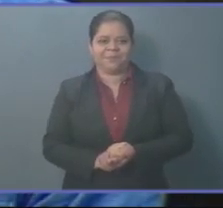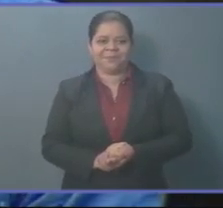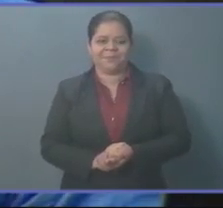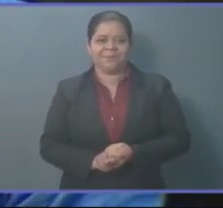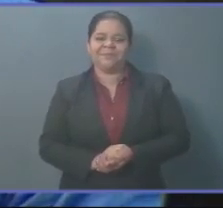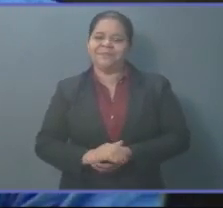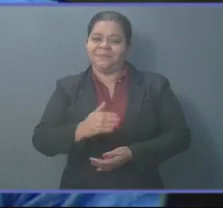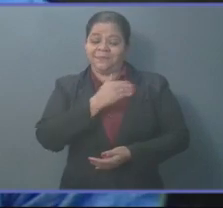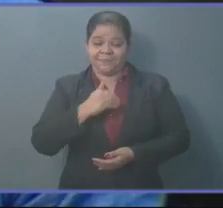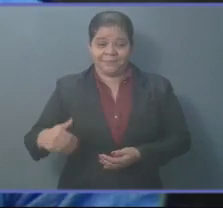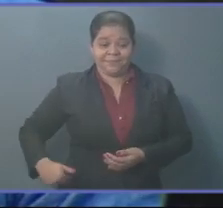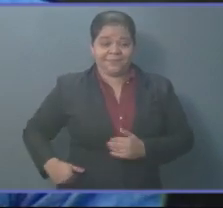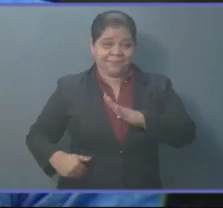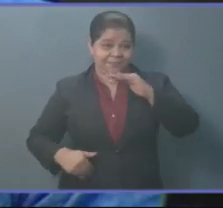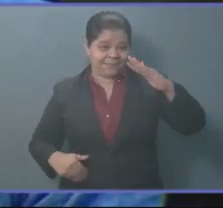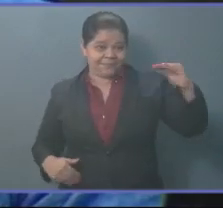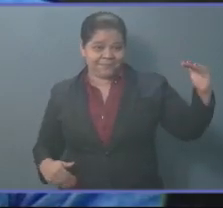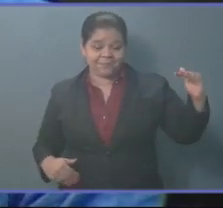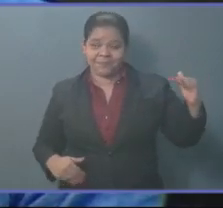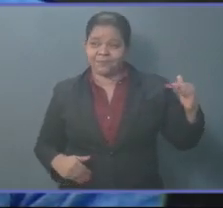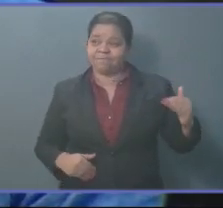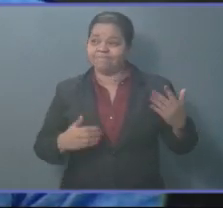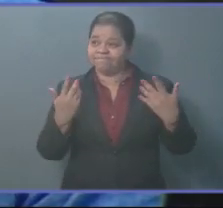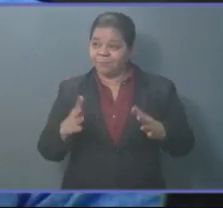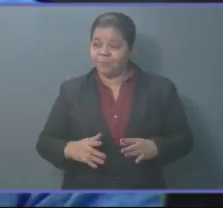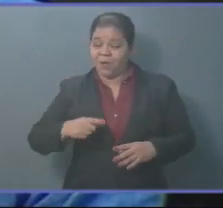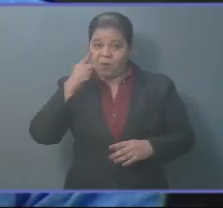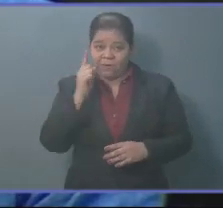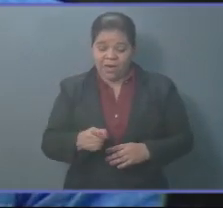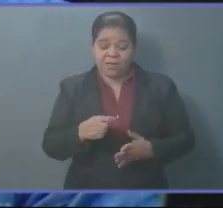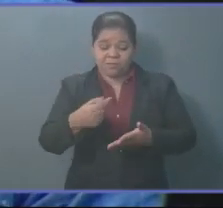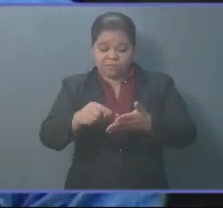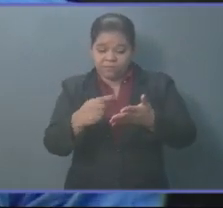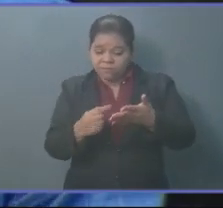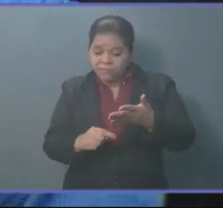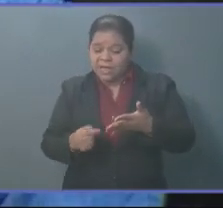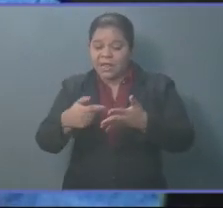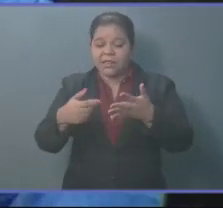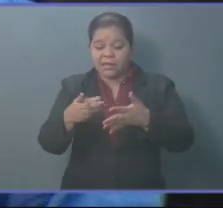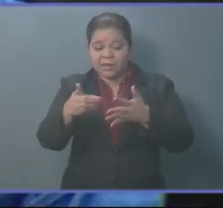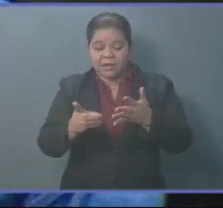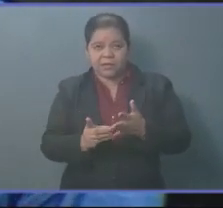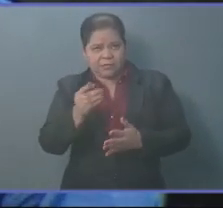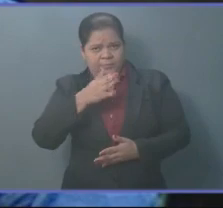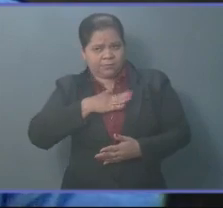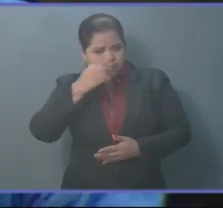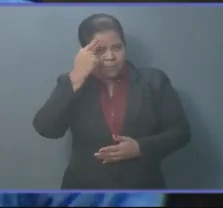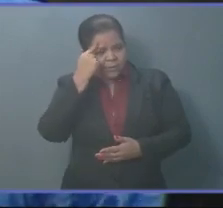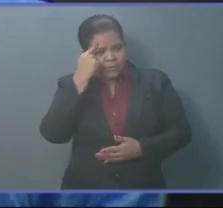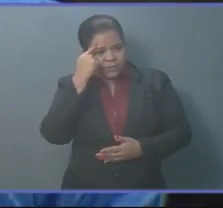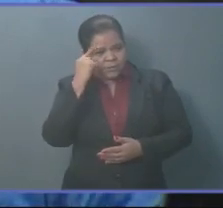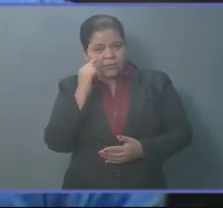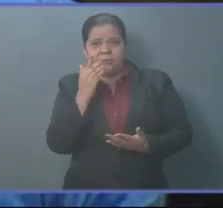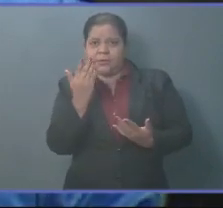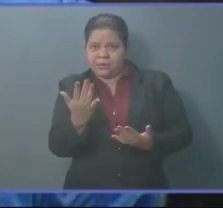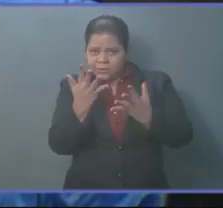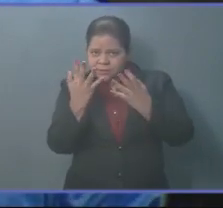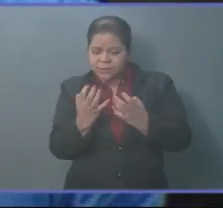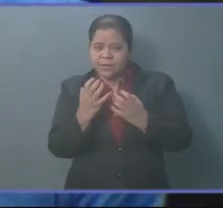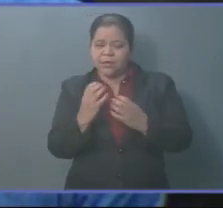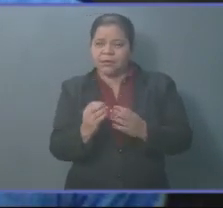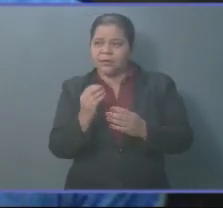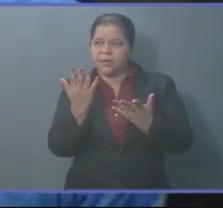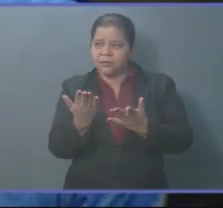El presidente de la República tiene la obligación de revisar el decreto y pensaré yo que en un ánimo de construir pueda hacer